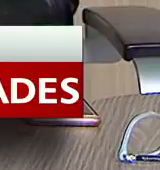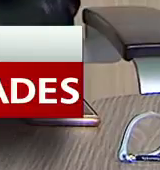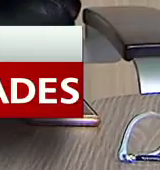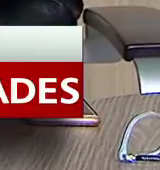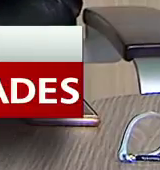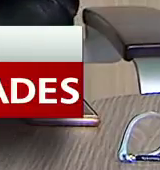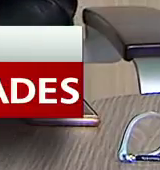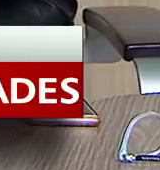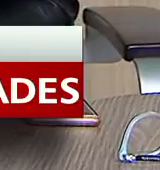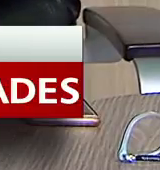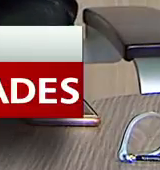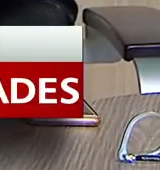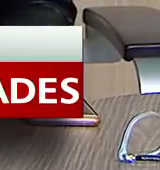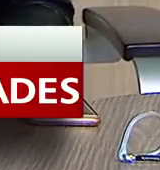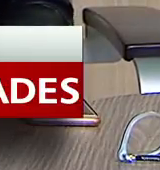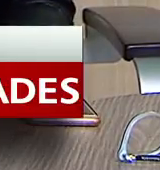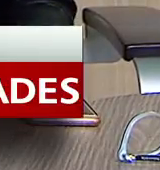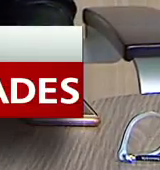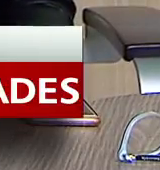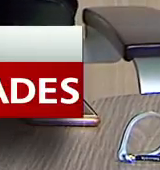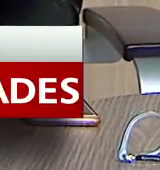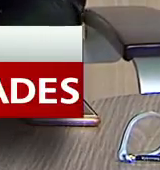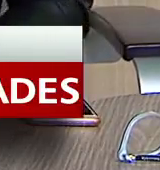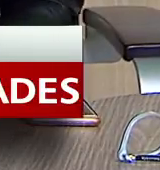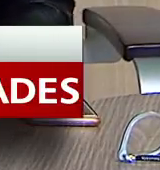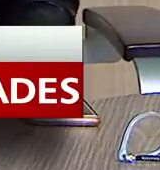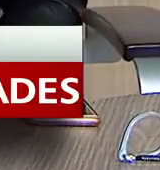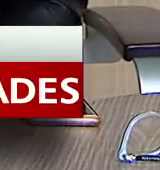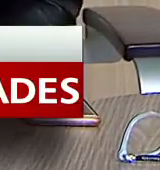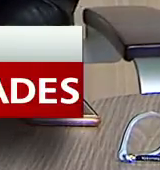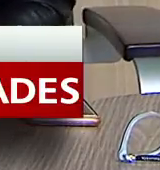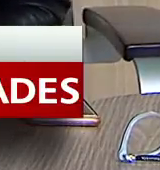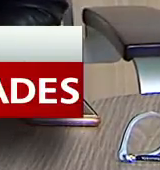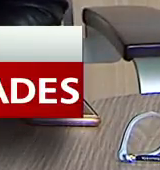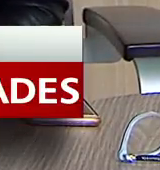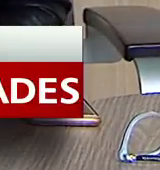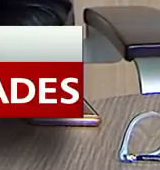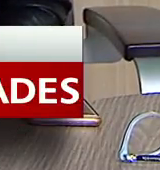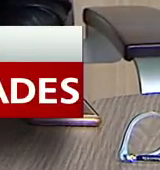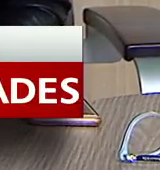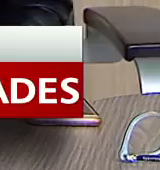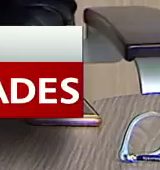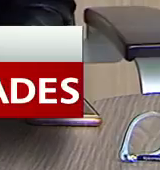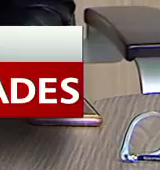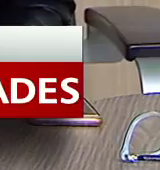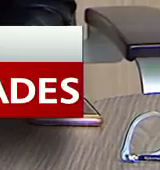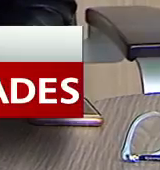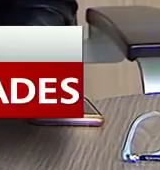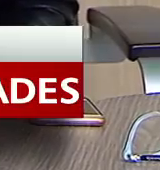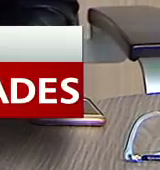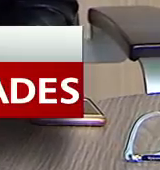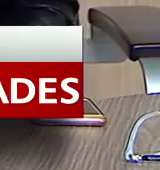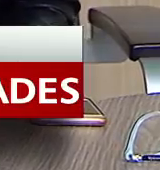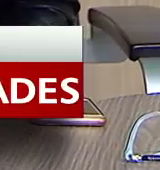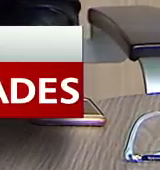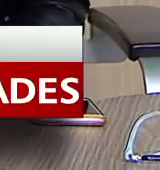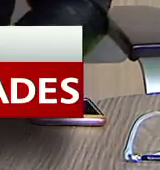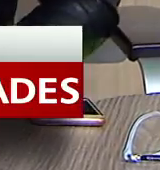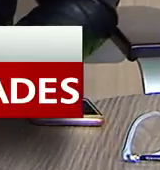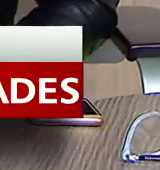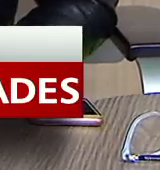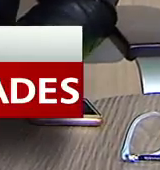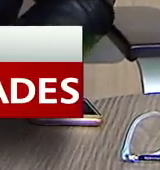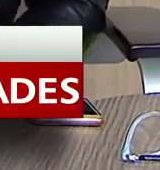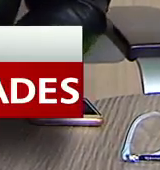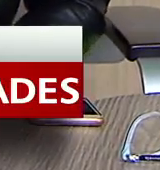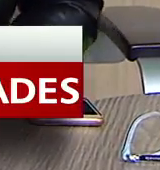mal manejado. Creo que traemos aquí un mal manejo de esto. Estoy seguro, por lo que he escuchado,